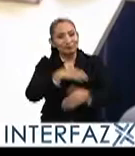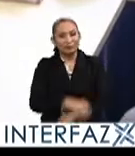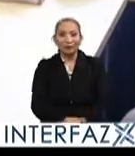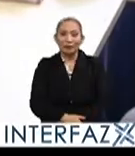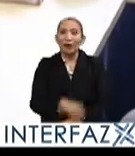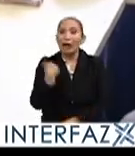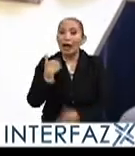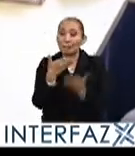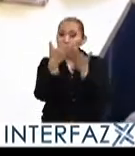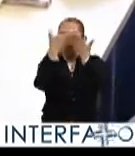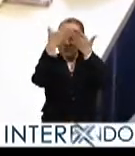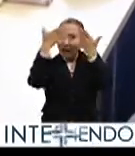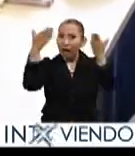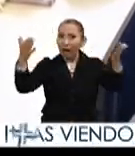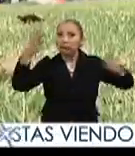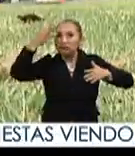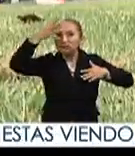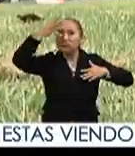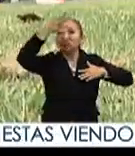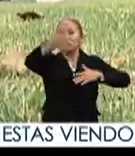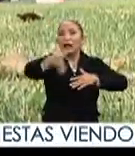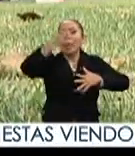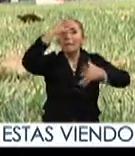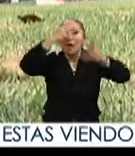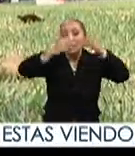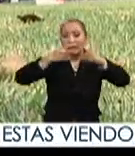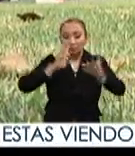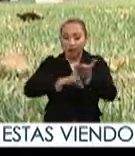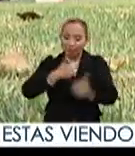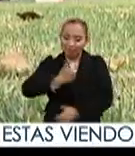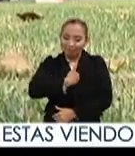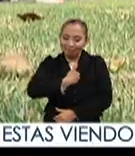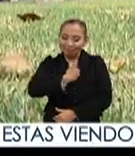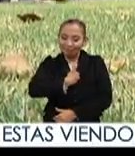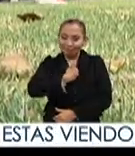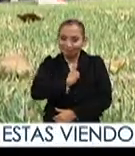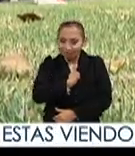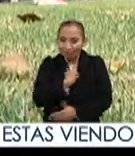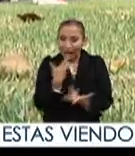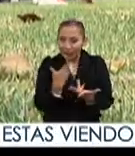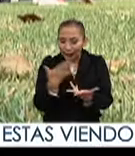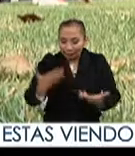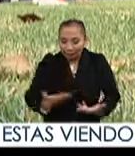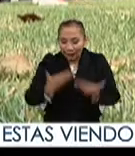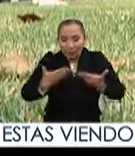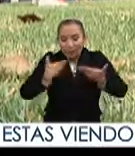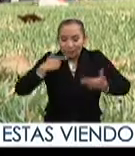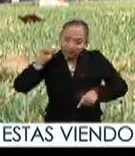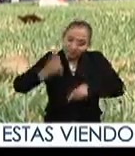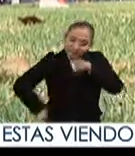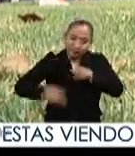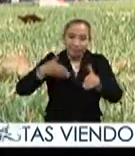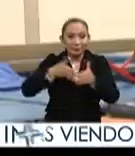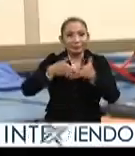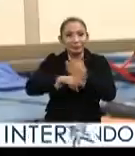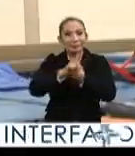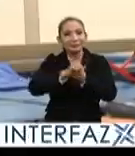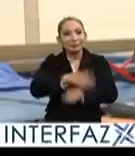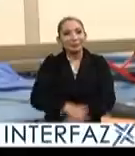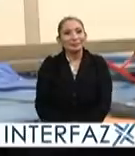académica, ampliar nuestros horizontes, aprender a valernos por nosotros mismos, motivarnos a vencer los obstáculos.